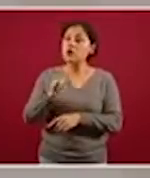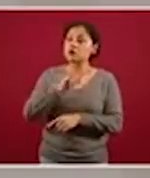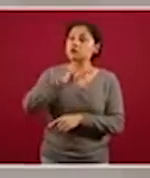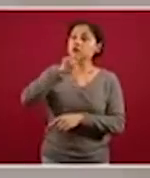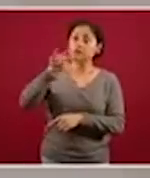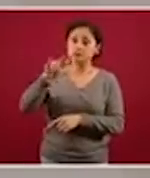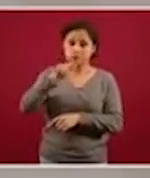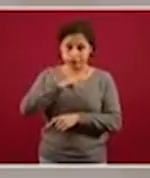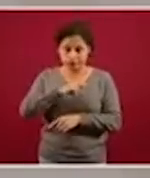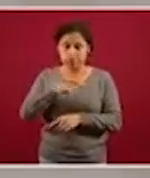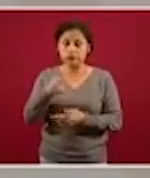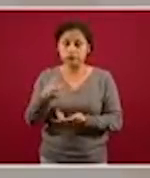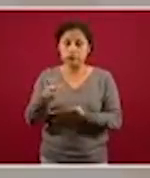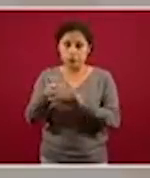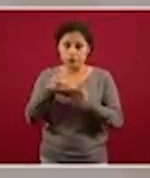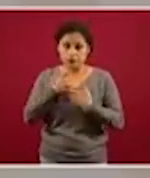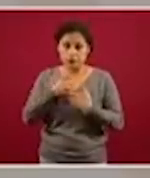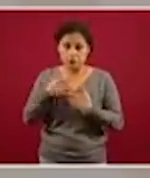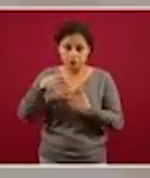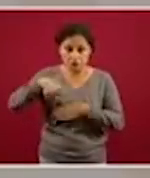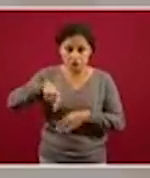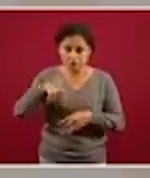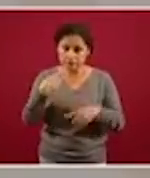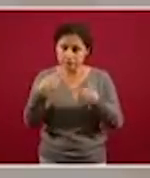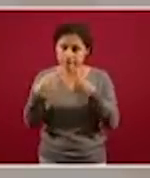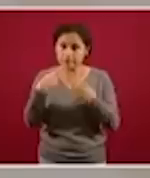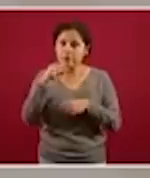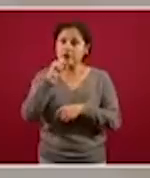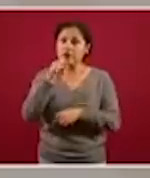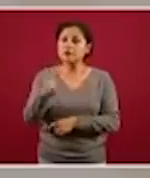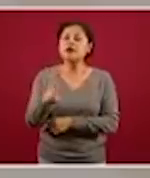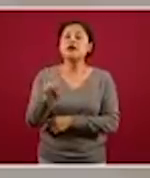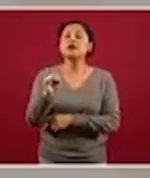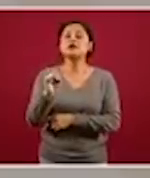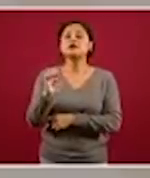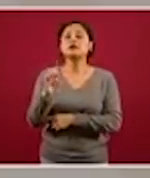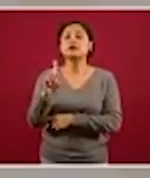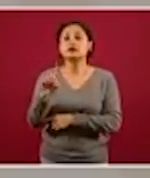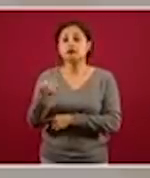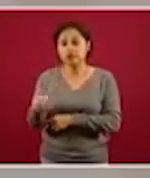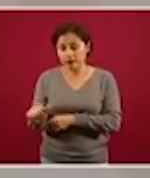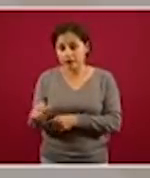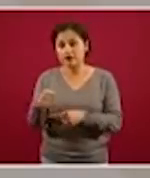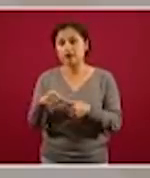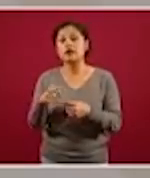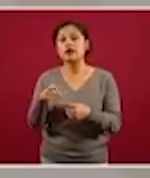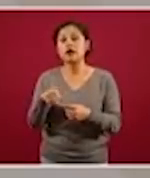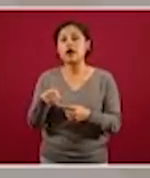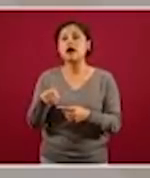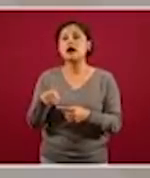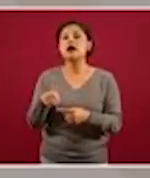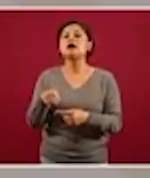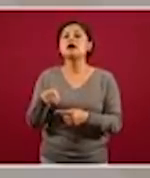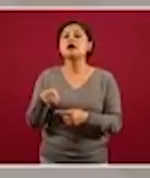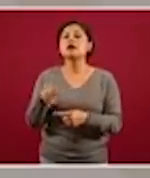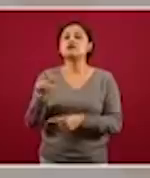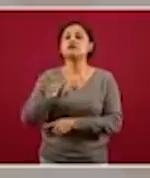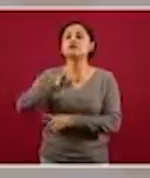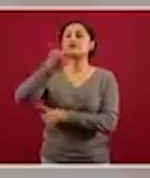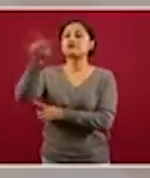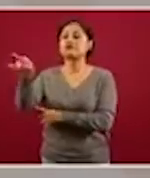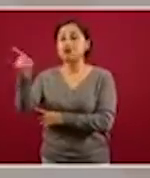está participando. La Fuerza Aérea, por ejemplo, ha ido a Cuba a recoger mexicanas y mexicanos que estaban allá.